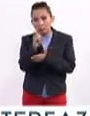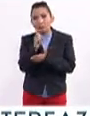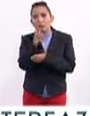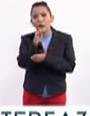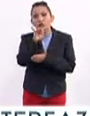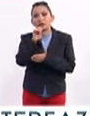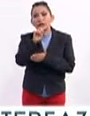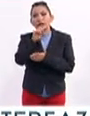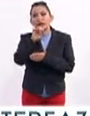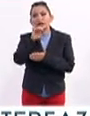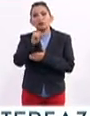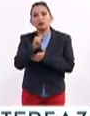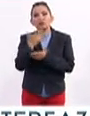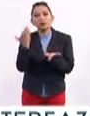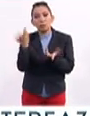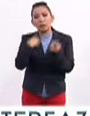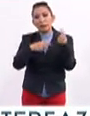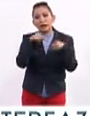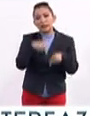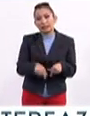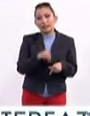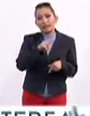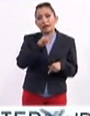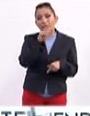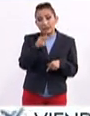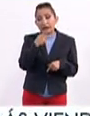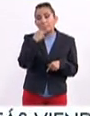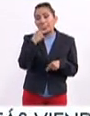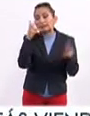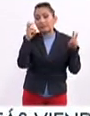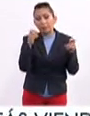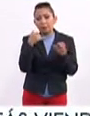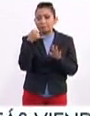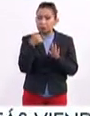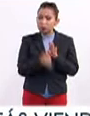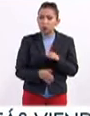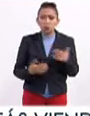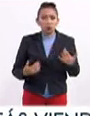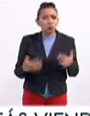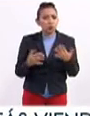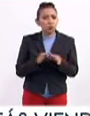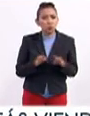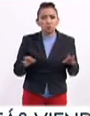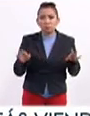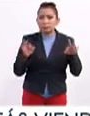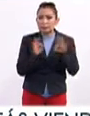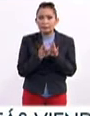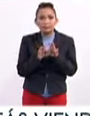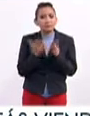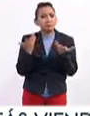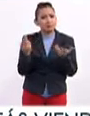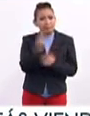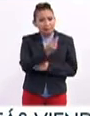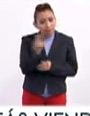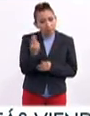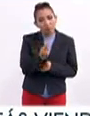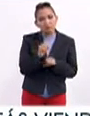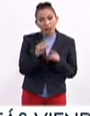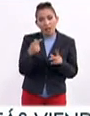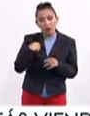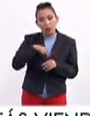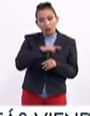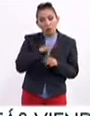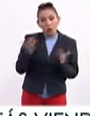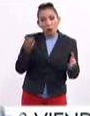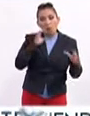doctor José de Jesús Becerra Ramírez, que haya estado con nosotros en Interfaz, hablar de este tema tan profundo, tan importante, tan necesario y por supuesto también nosotros